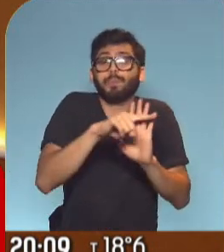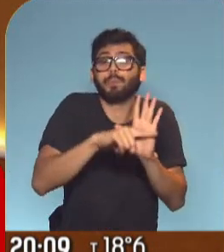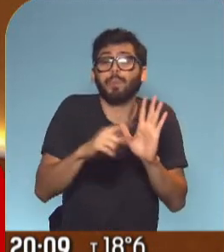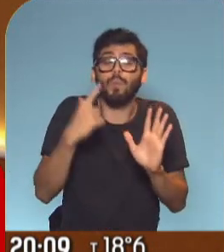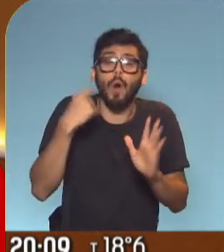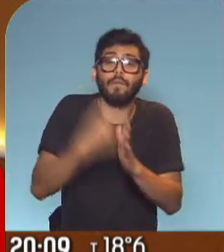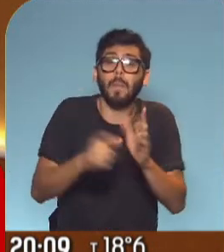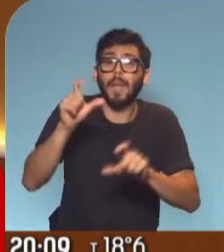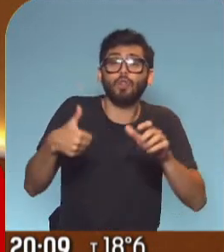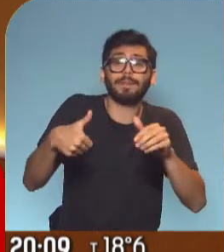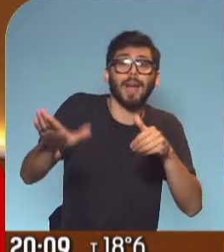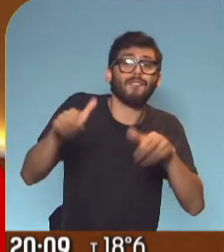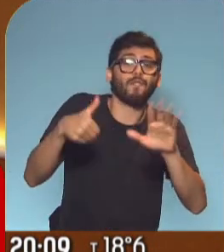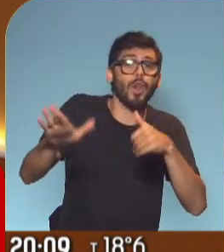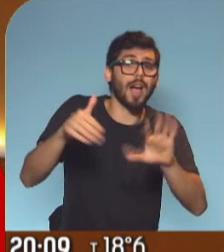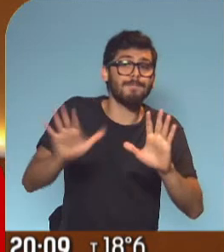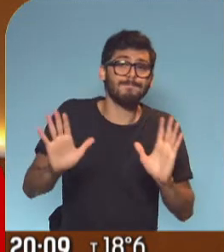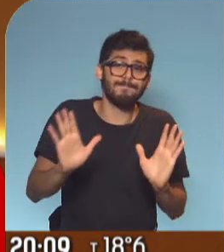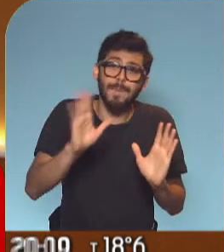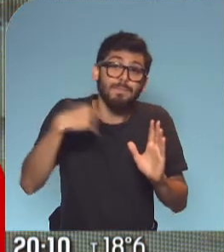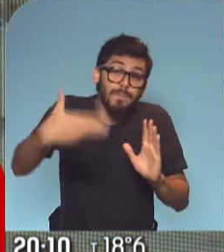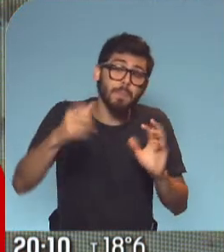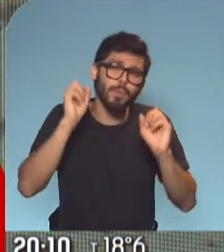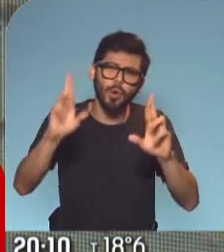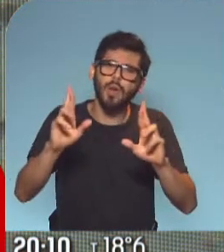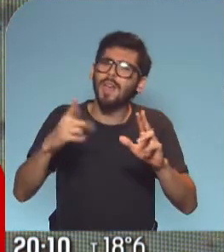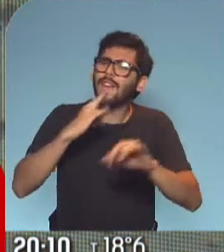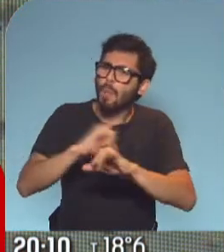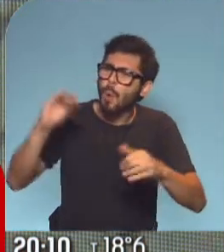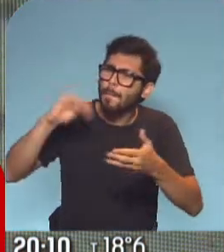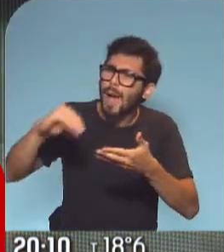Perfecto. Gracias, Rosario. Gracias más información sobre esto en la página, ¿no?, de la Asociación Civil